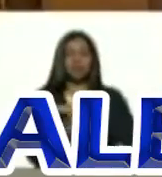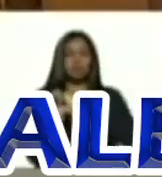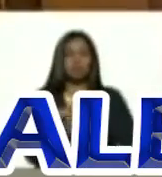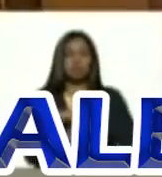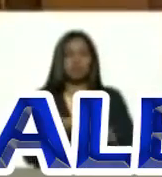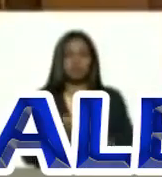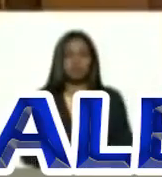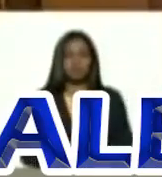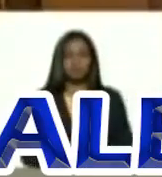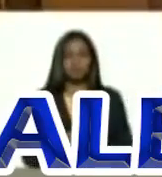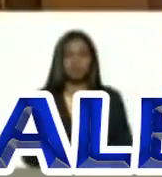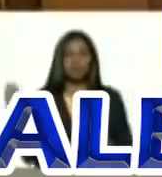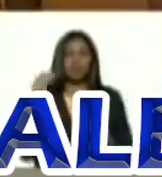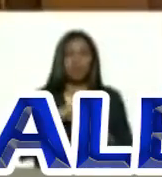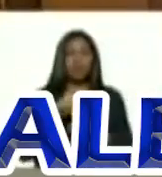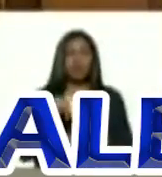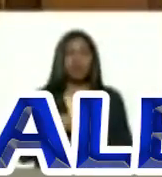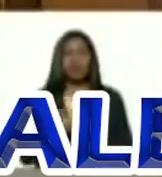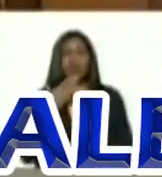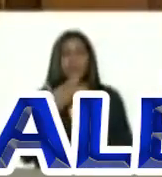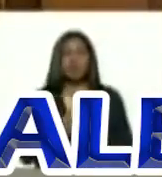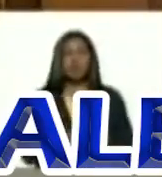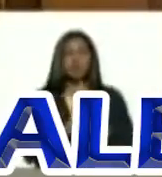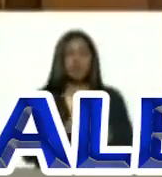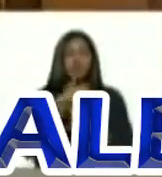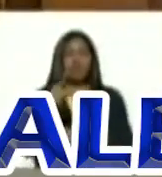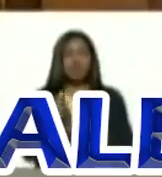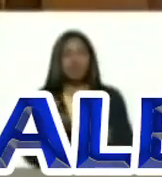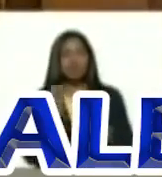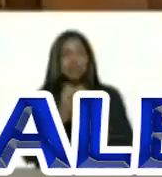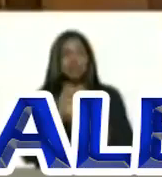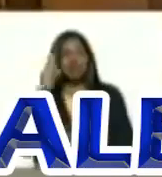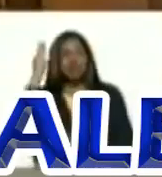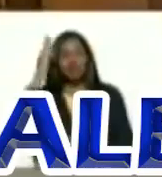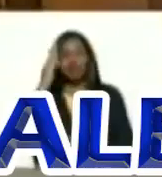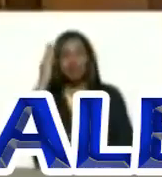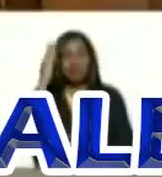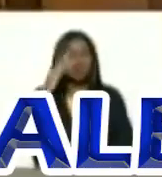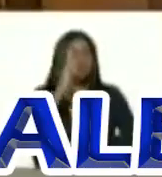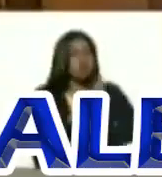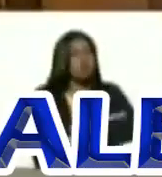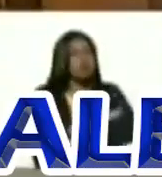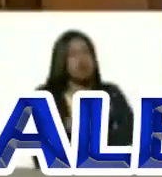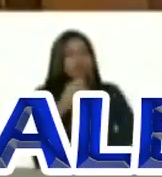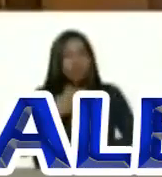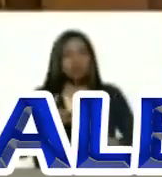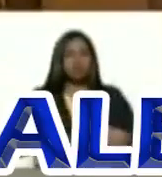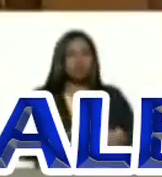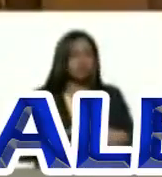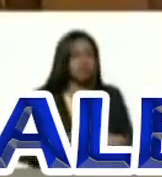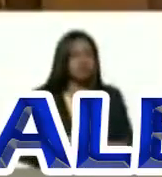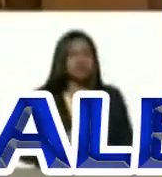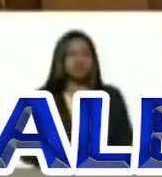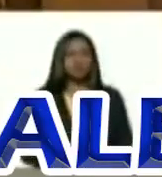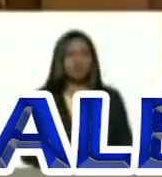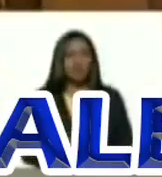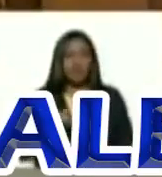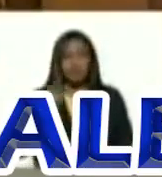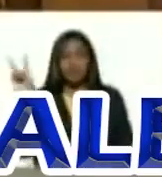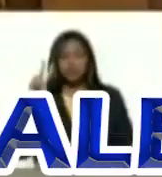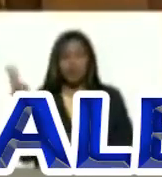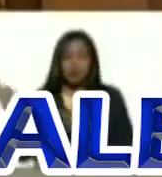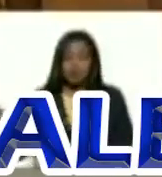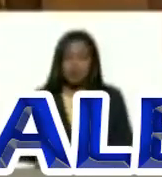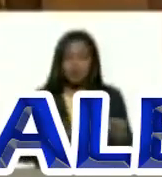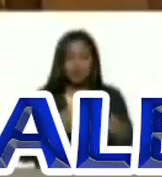venezuela por la frontera con colombia según anunció el régimen de nicolás maduro maduro solicitó a los connacionales que han ingresado